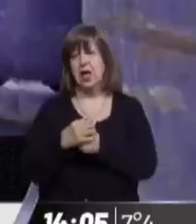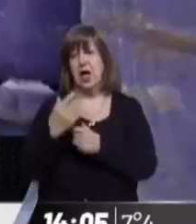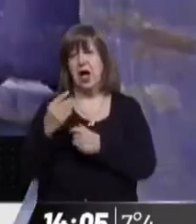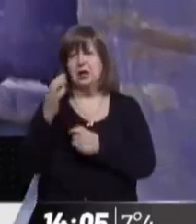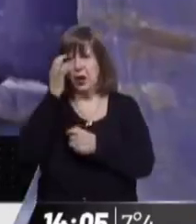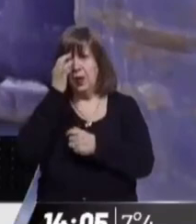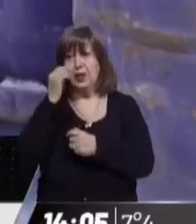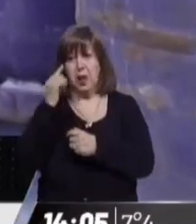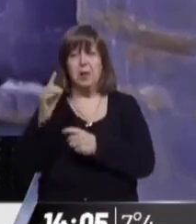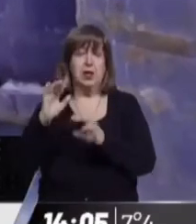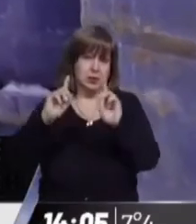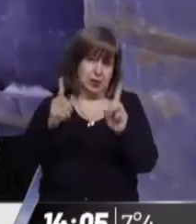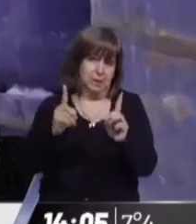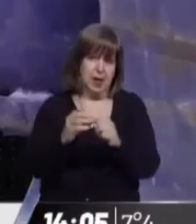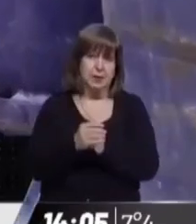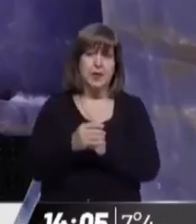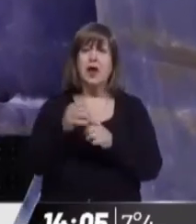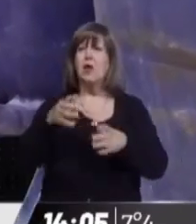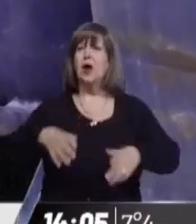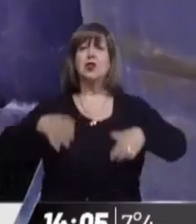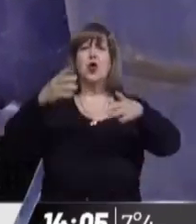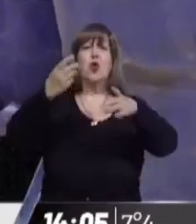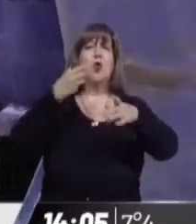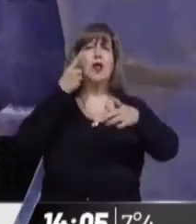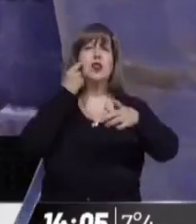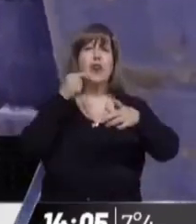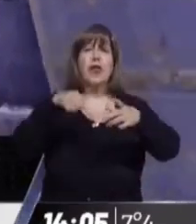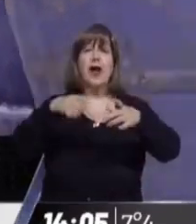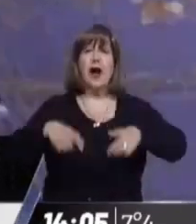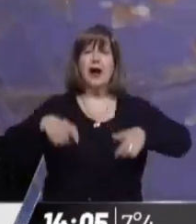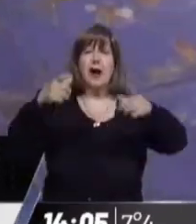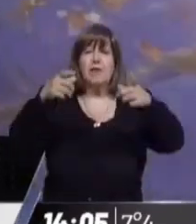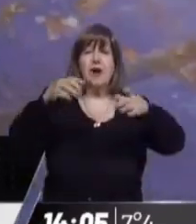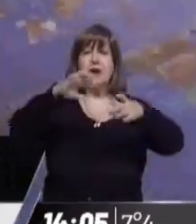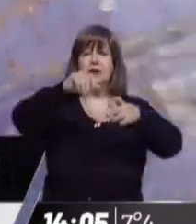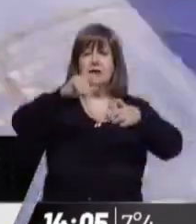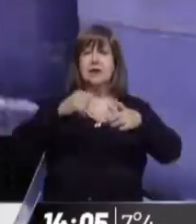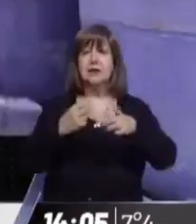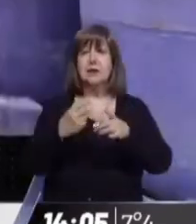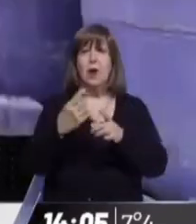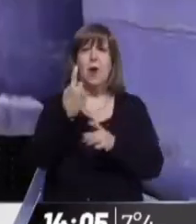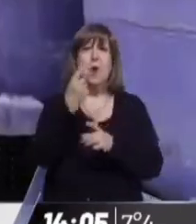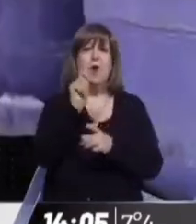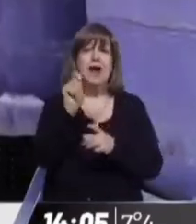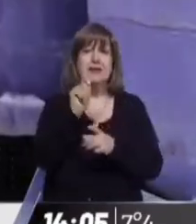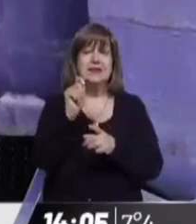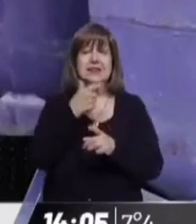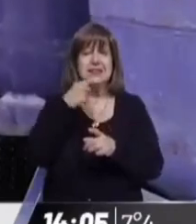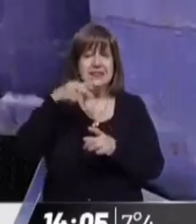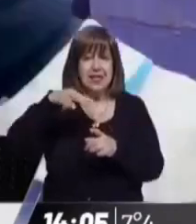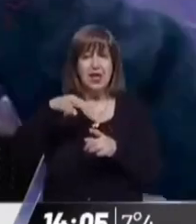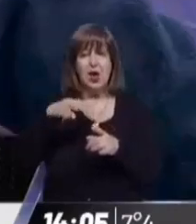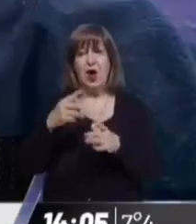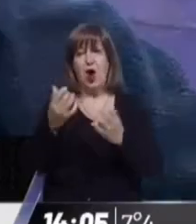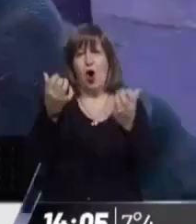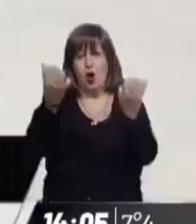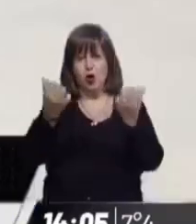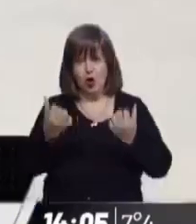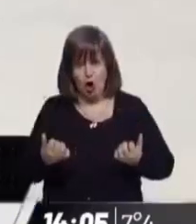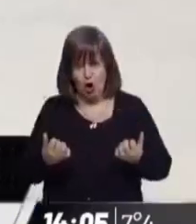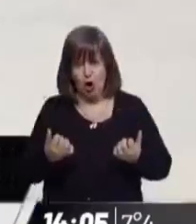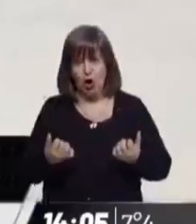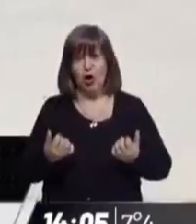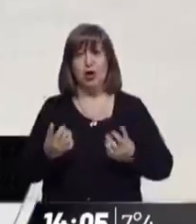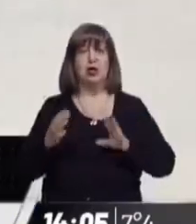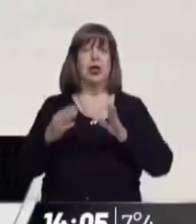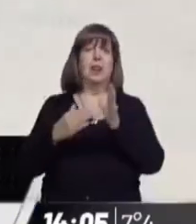hasta 20. Sí. ¿Cuántos días le duró a usted? Y a mí, sin usar el horno, me duró un mes. Claro, tiene que planificar más o menos cómo usa